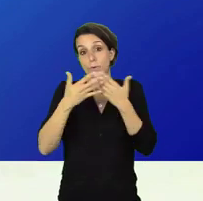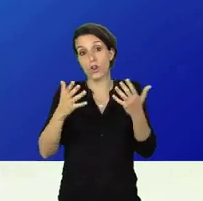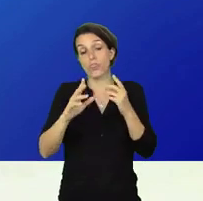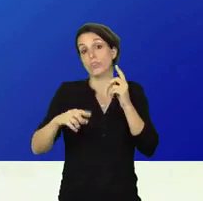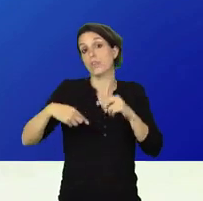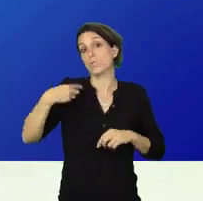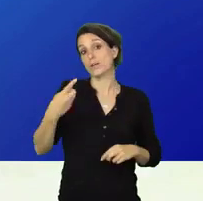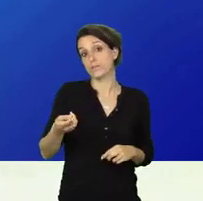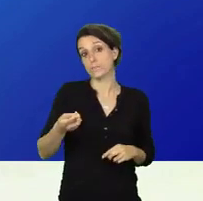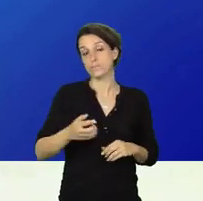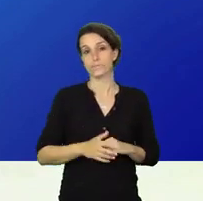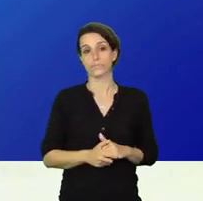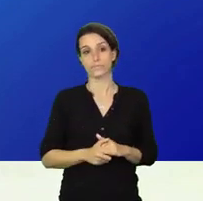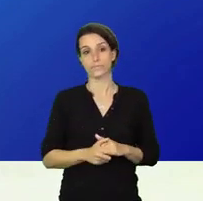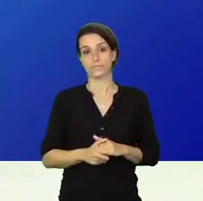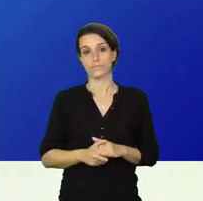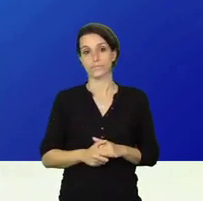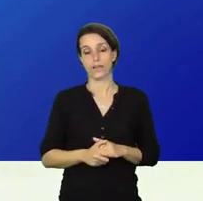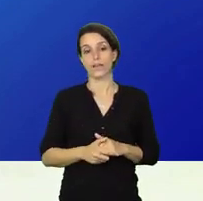Bueno, nada, después